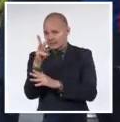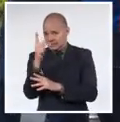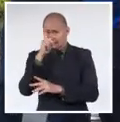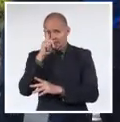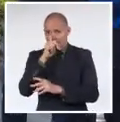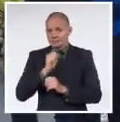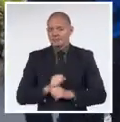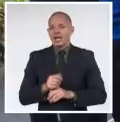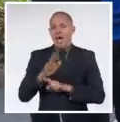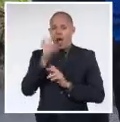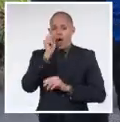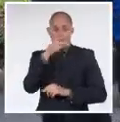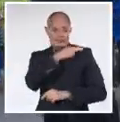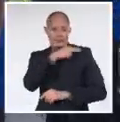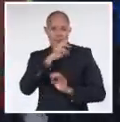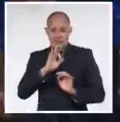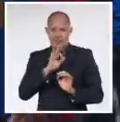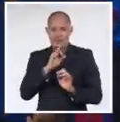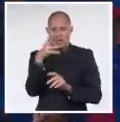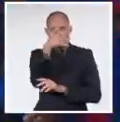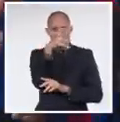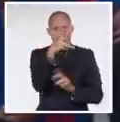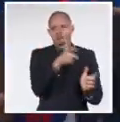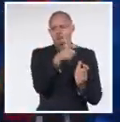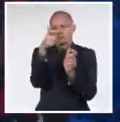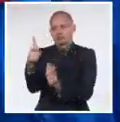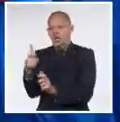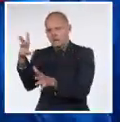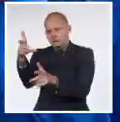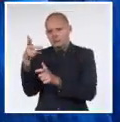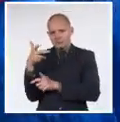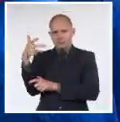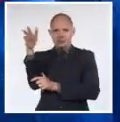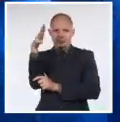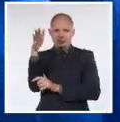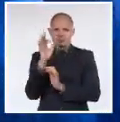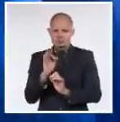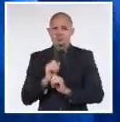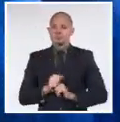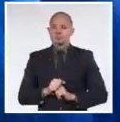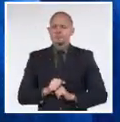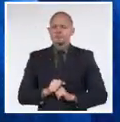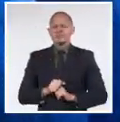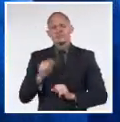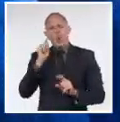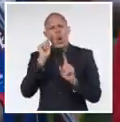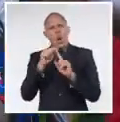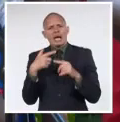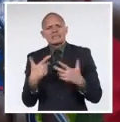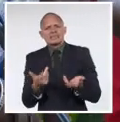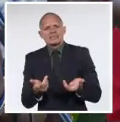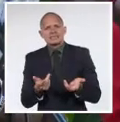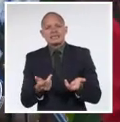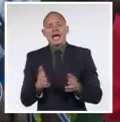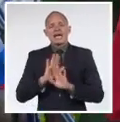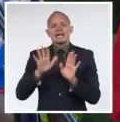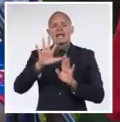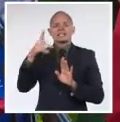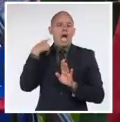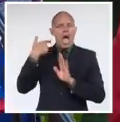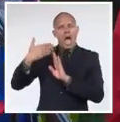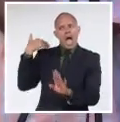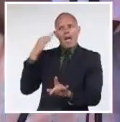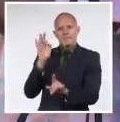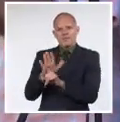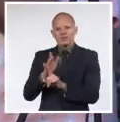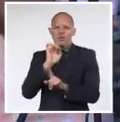la bandera cubana de manos de Osvaldo Bento Montiller, presidente del INDER. El objetivo de Cuba, país donde nació esta modalidad hace 5 años, no